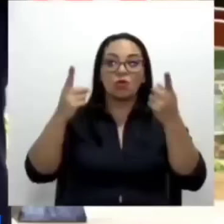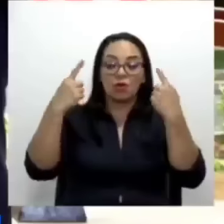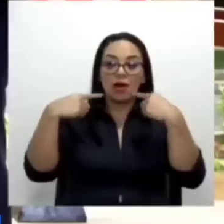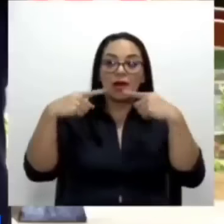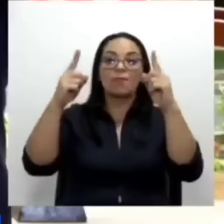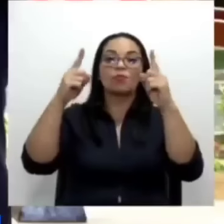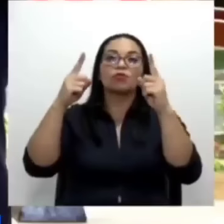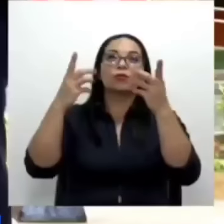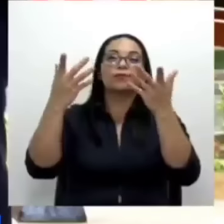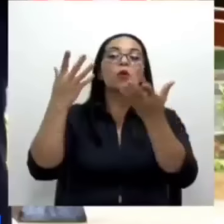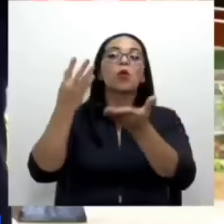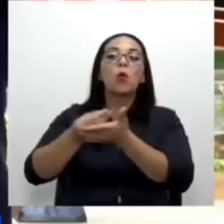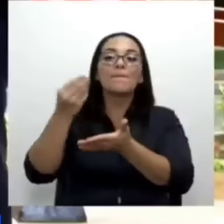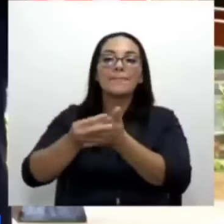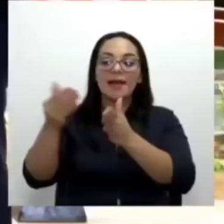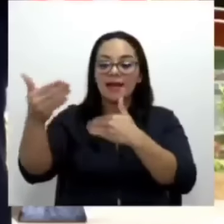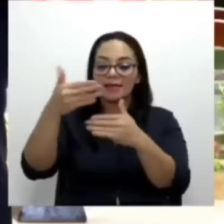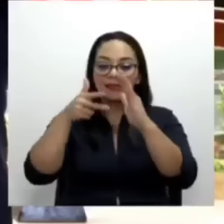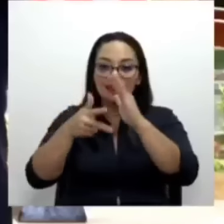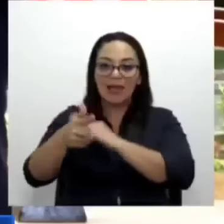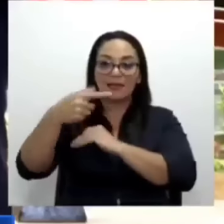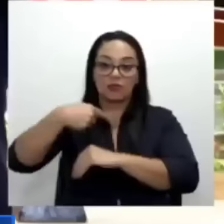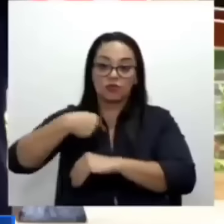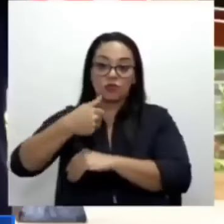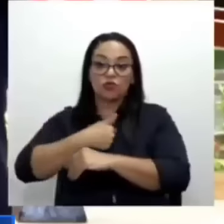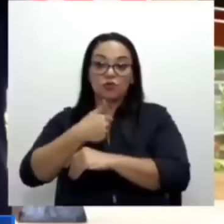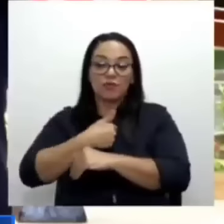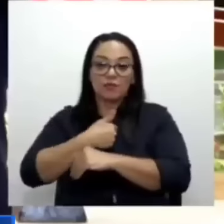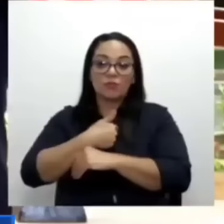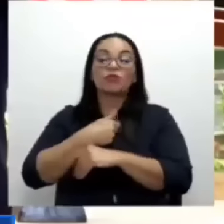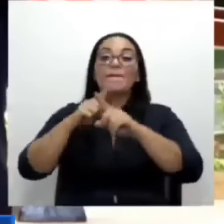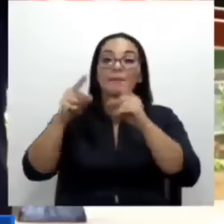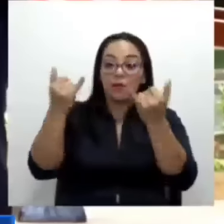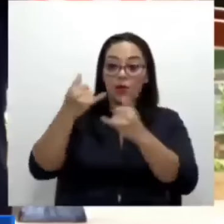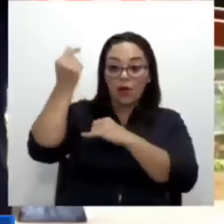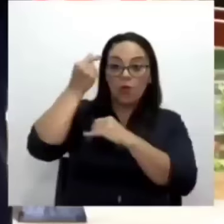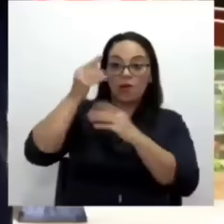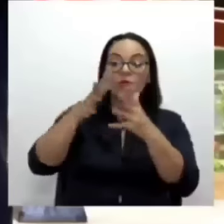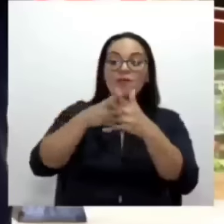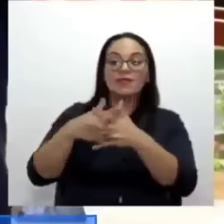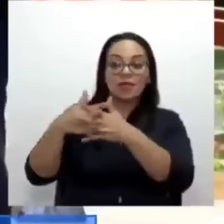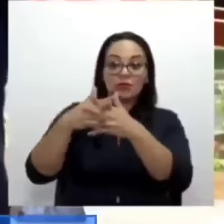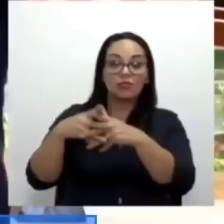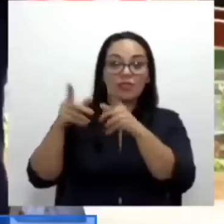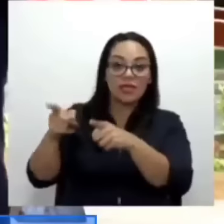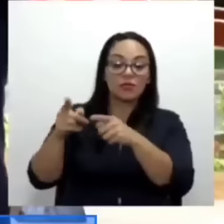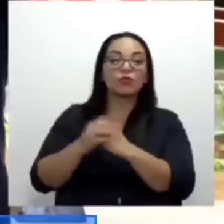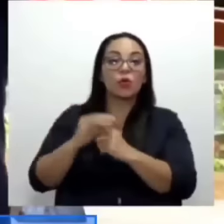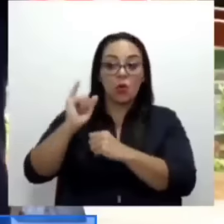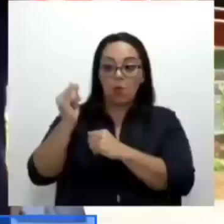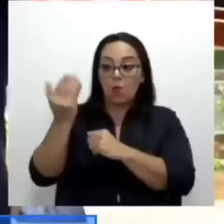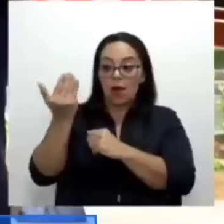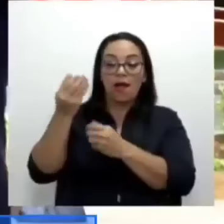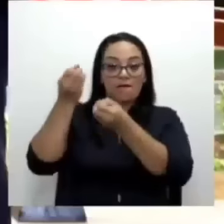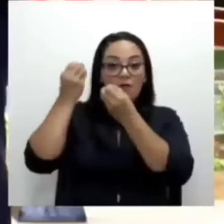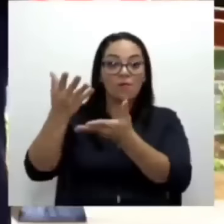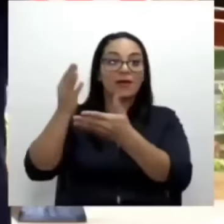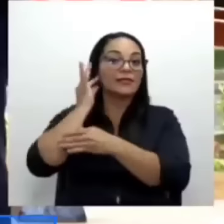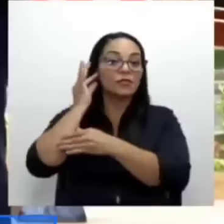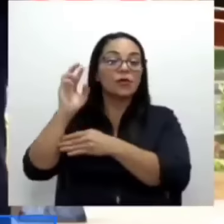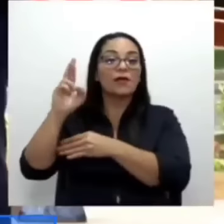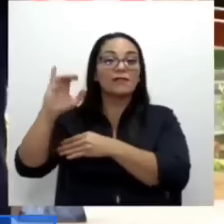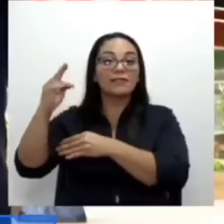o comprar los escáneres nosotros, el gobierno de los Estados Unidos, y como lo acaba de decir la señora Richardson,